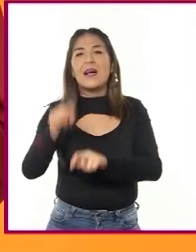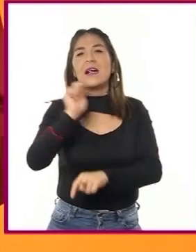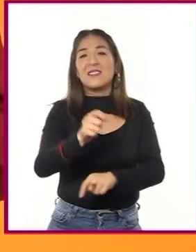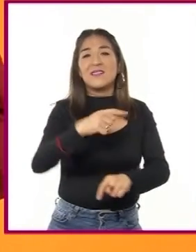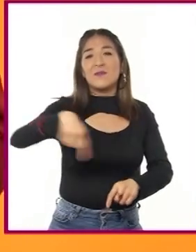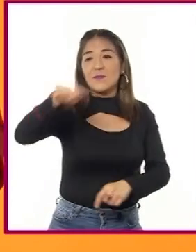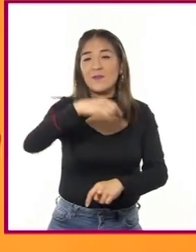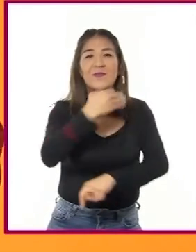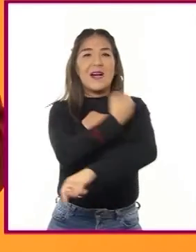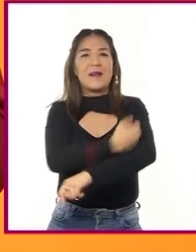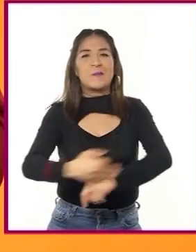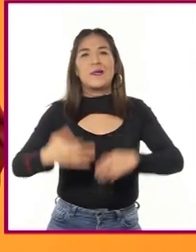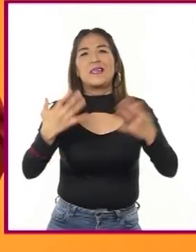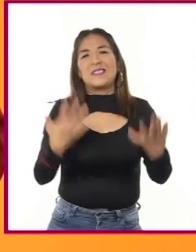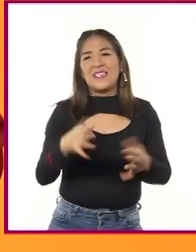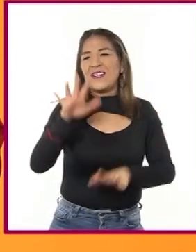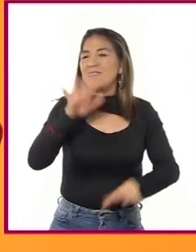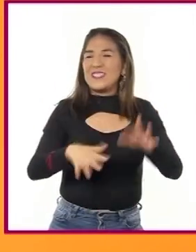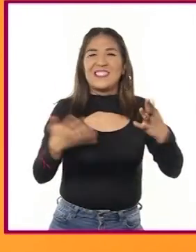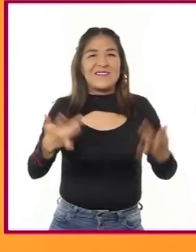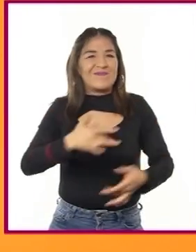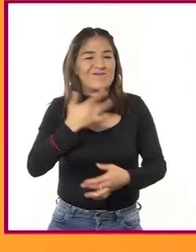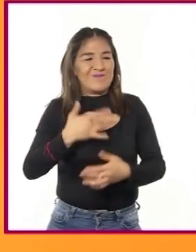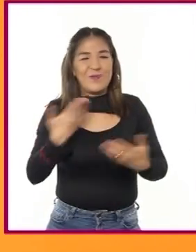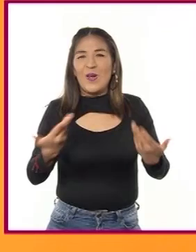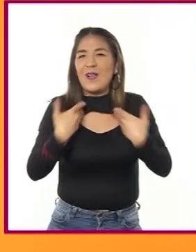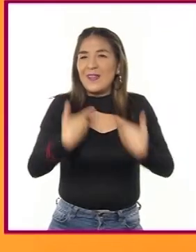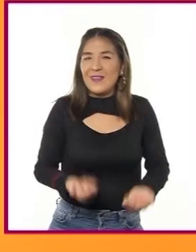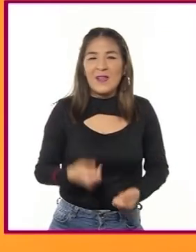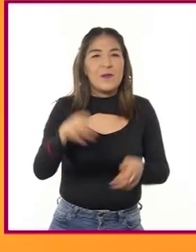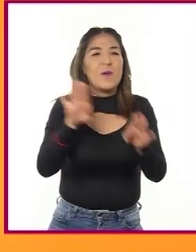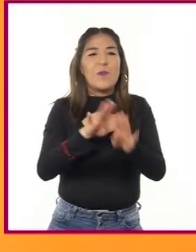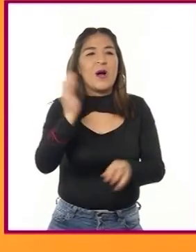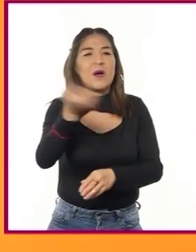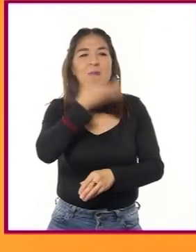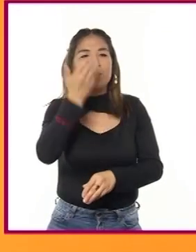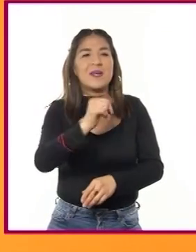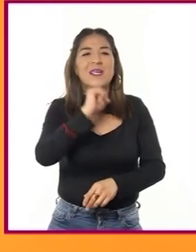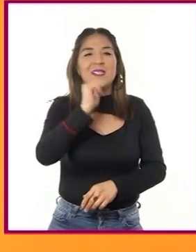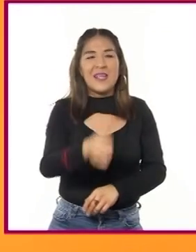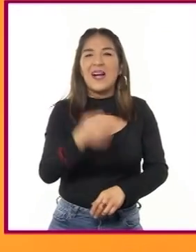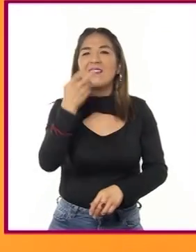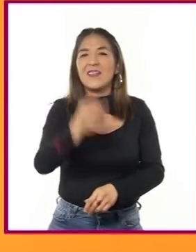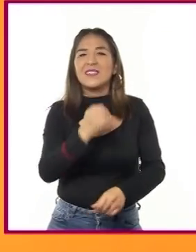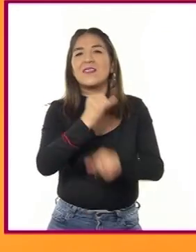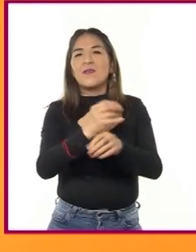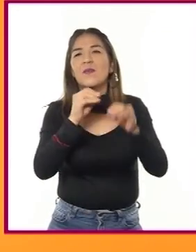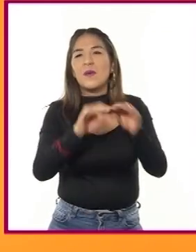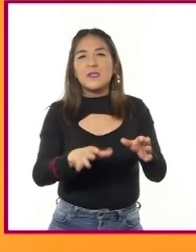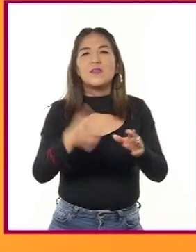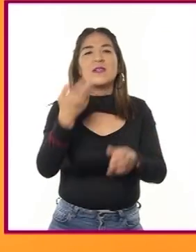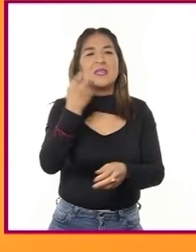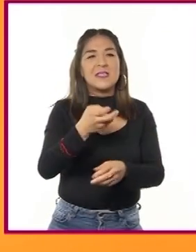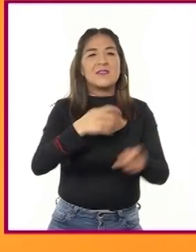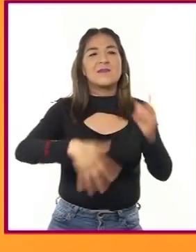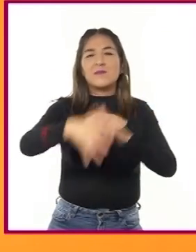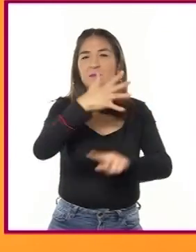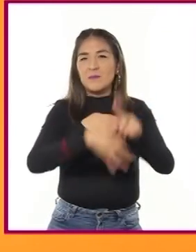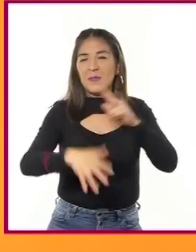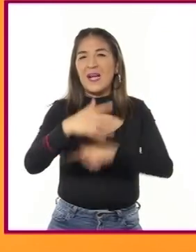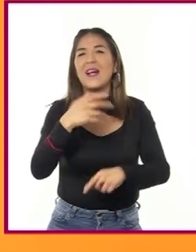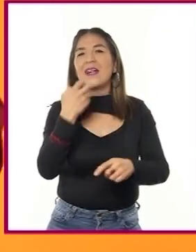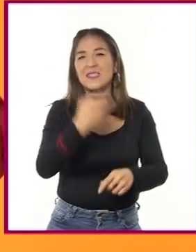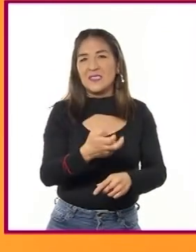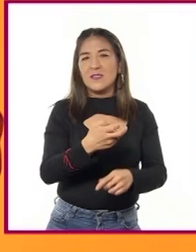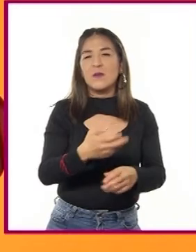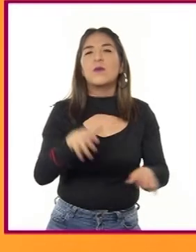no siempre resulta de todo comprensible, pues no están acostumbrados ni acostumbradas a socializar de esta manera, ya que